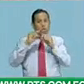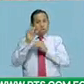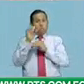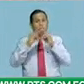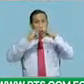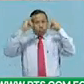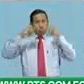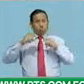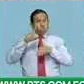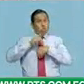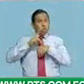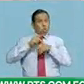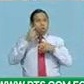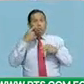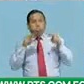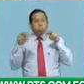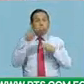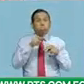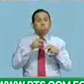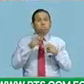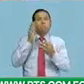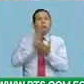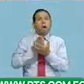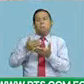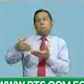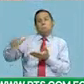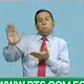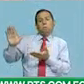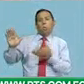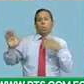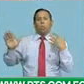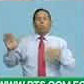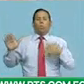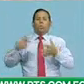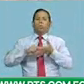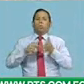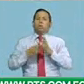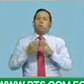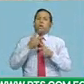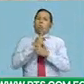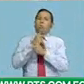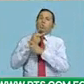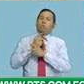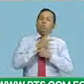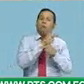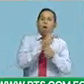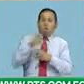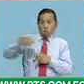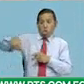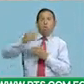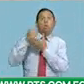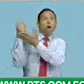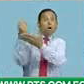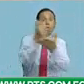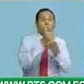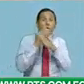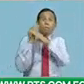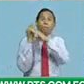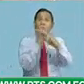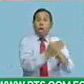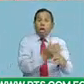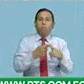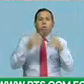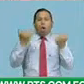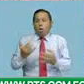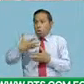ciudad y nos dejan el trabajo sencillamente a nosotros como municipio de Guayaquil de incrementar las pruebas, de